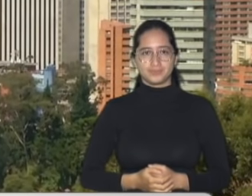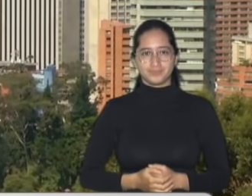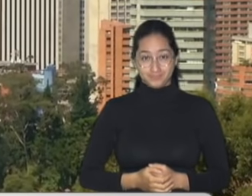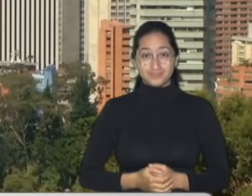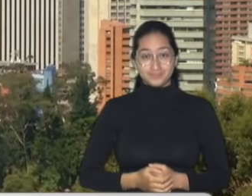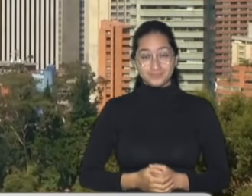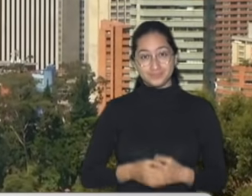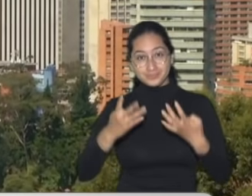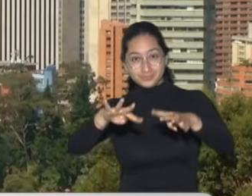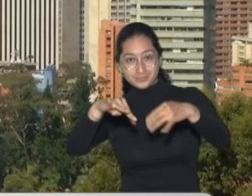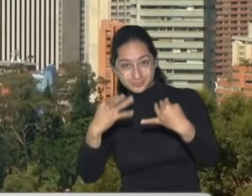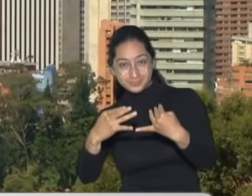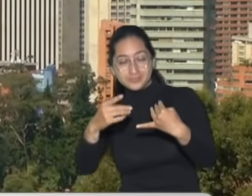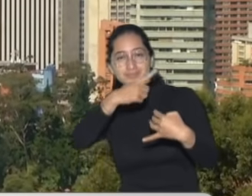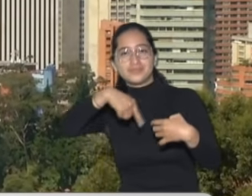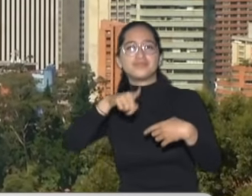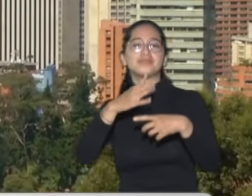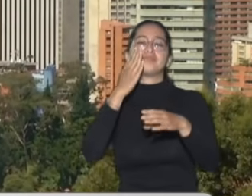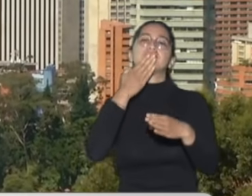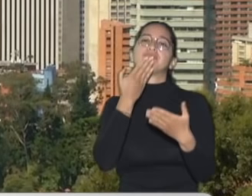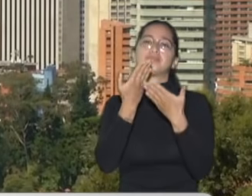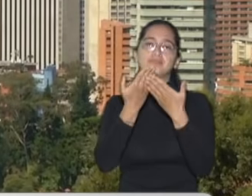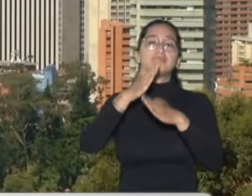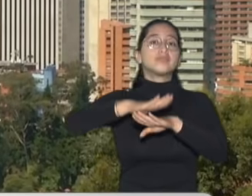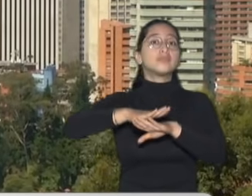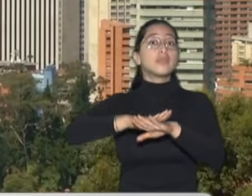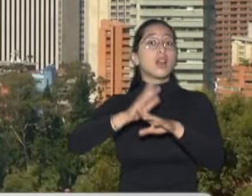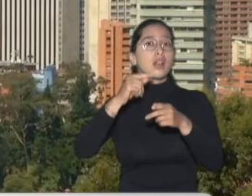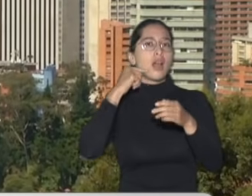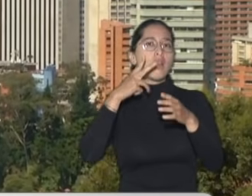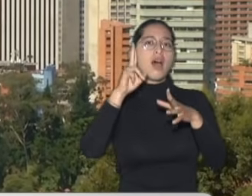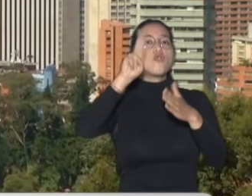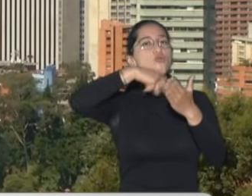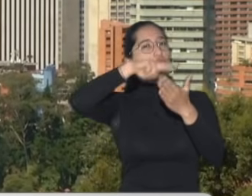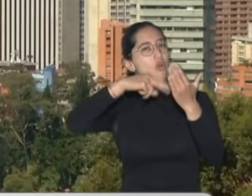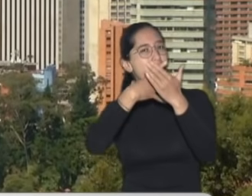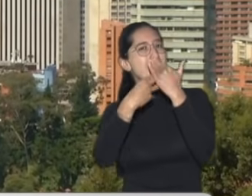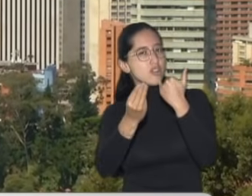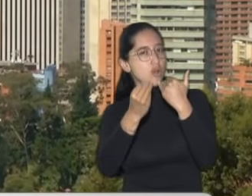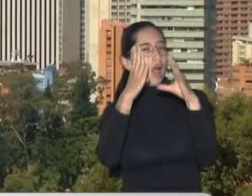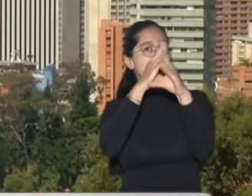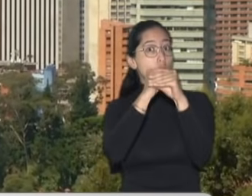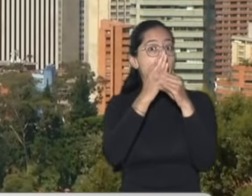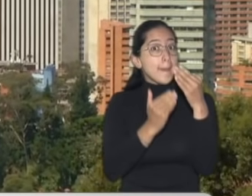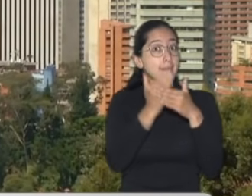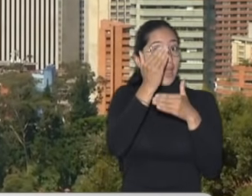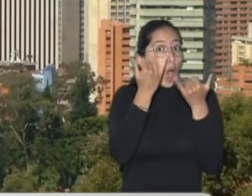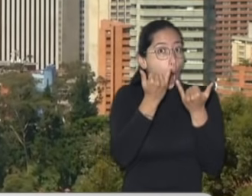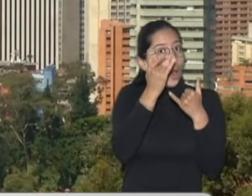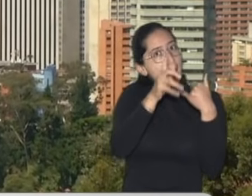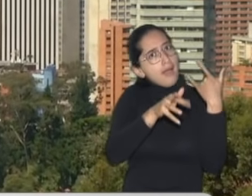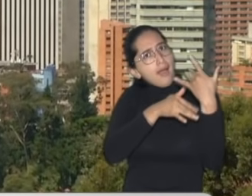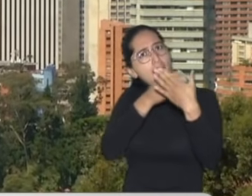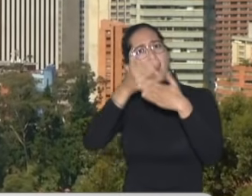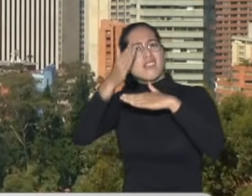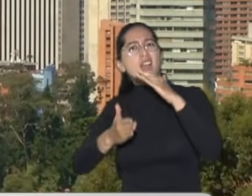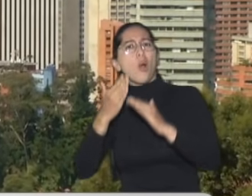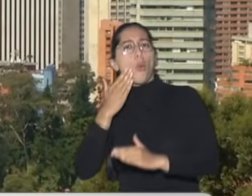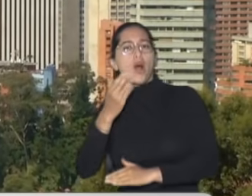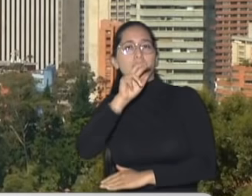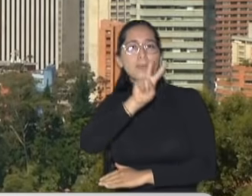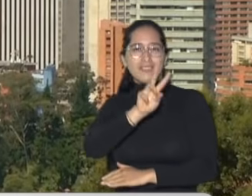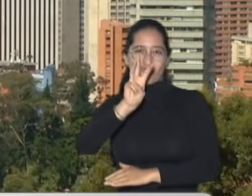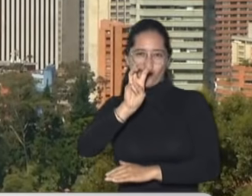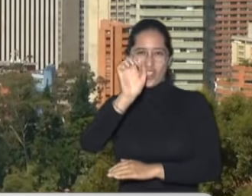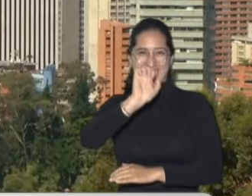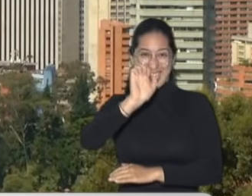Luisa, televidentes, muy buenas tardes. Las nuevas medidas sería el toque de queda nocturno, que operaría desde hoy hasta el 28 de enero.